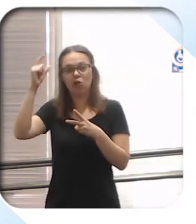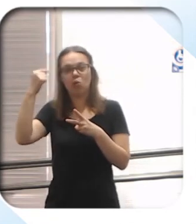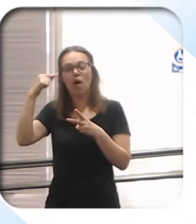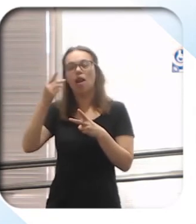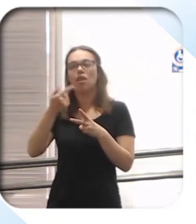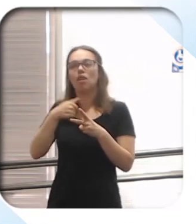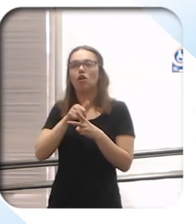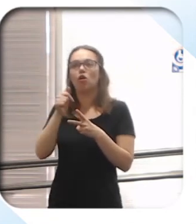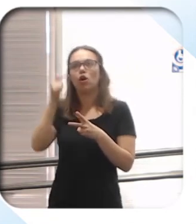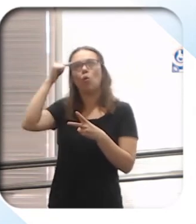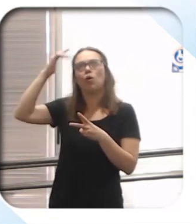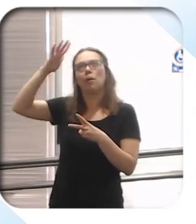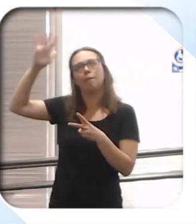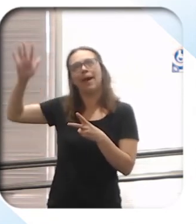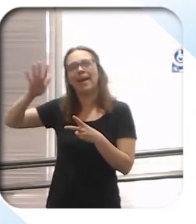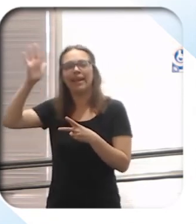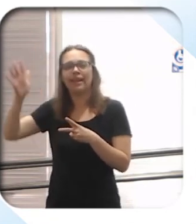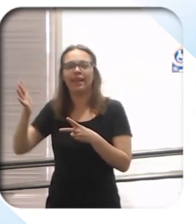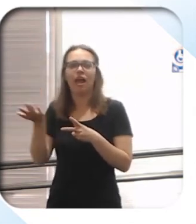uno imagina.